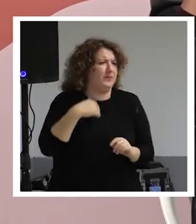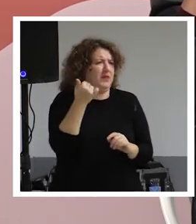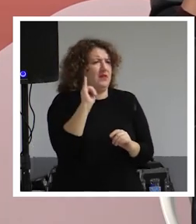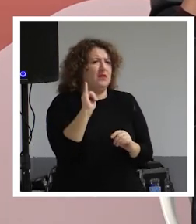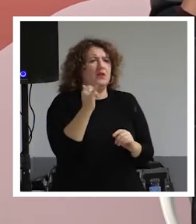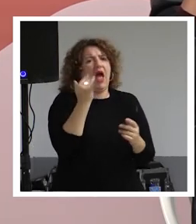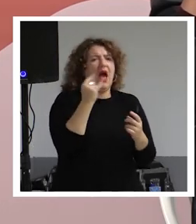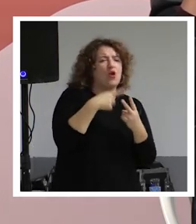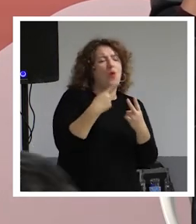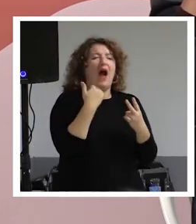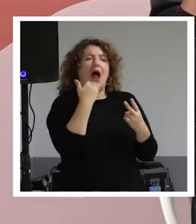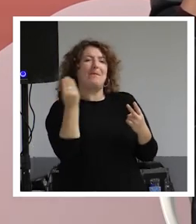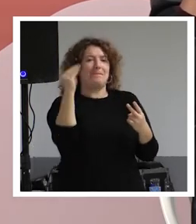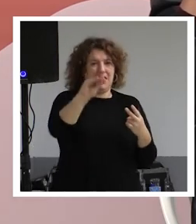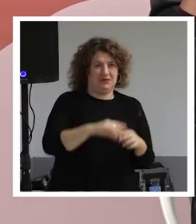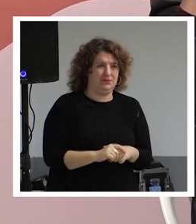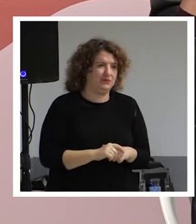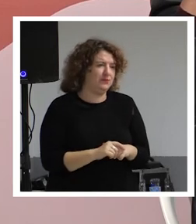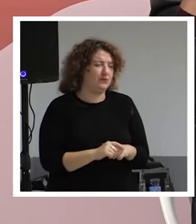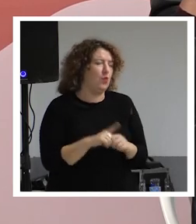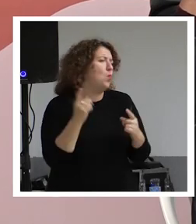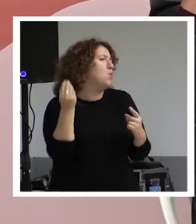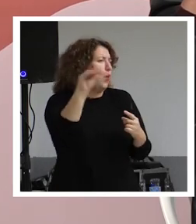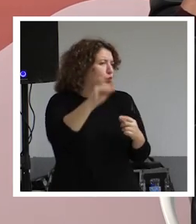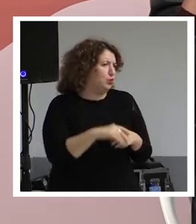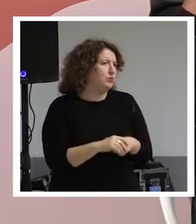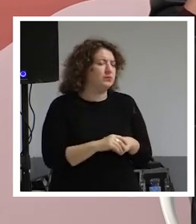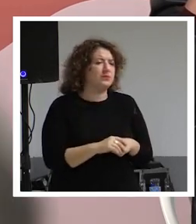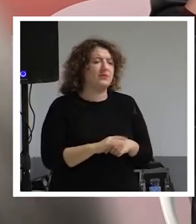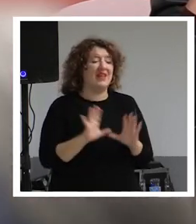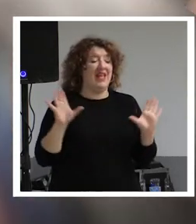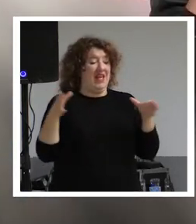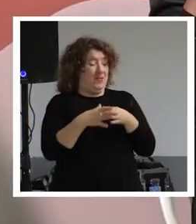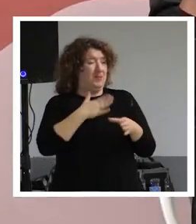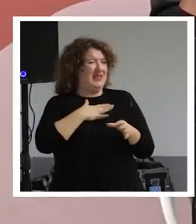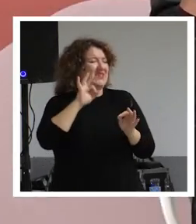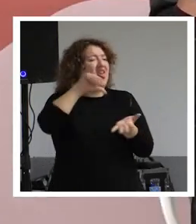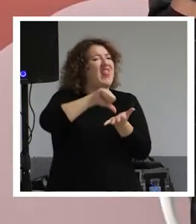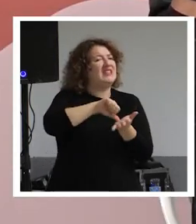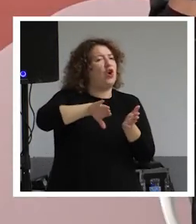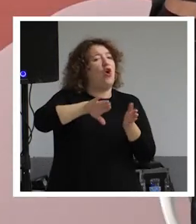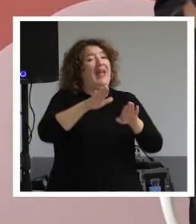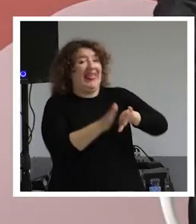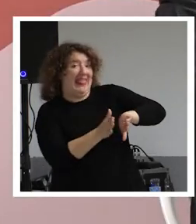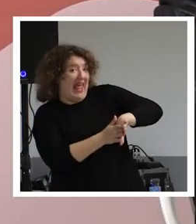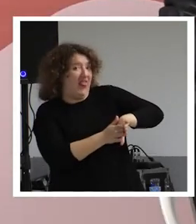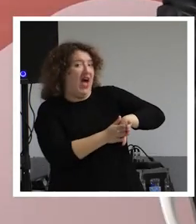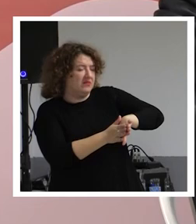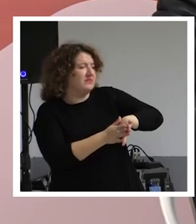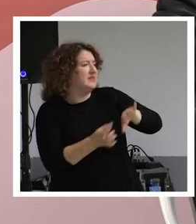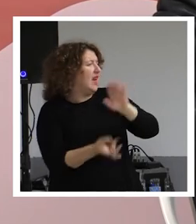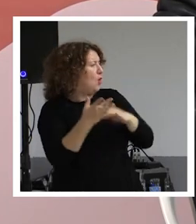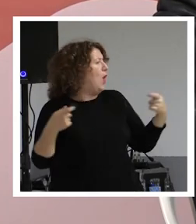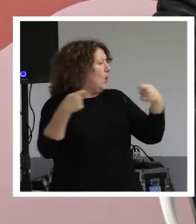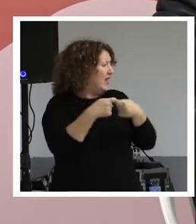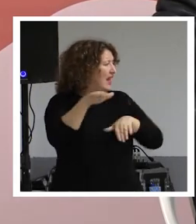que es un caso algo como un caso desviado no porque como que no no puede ser explicado por esta teoría tiene como